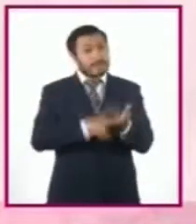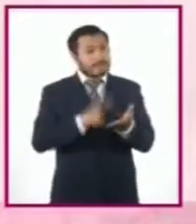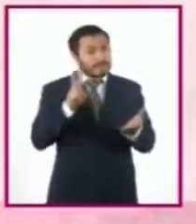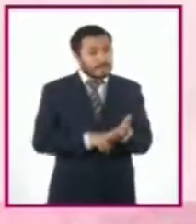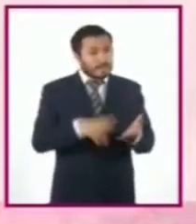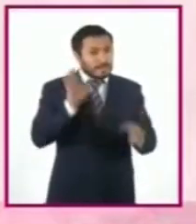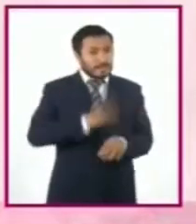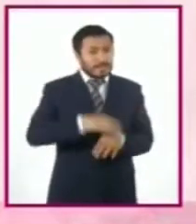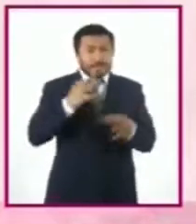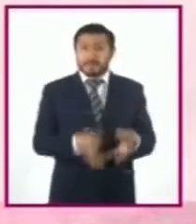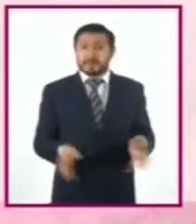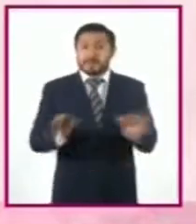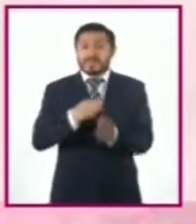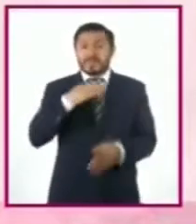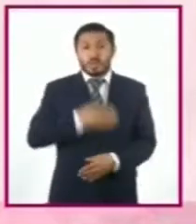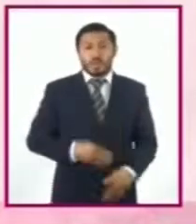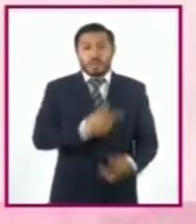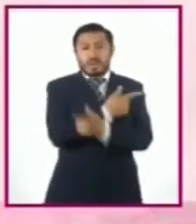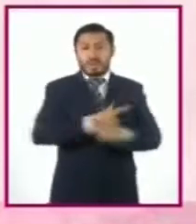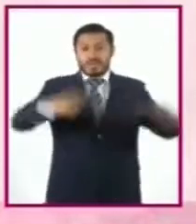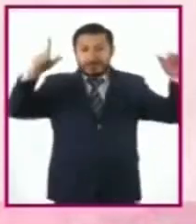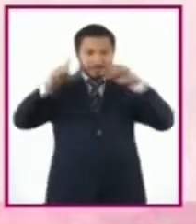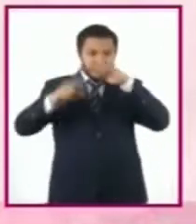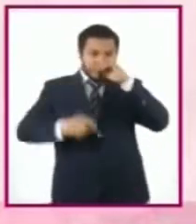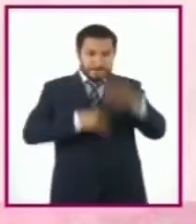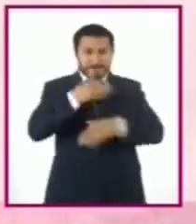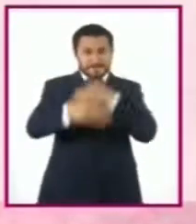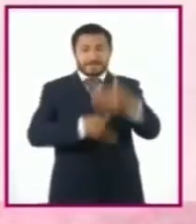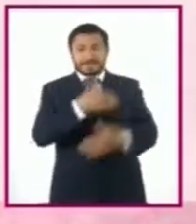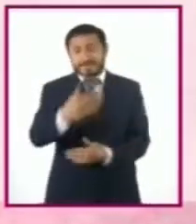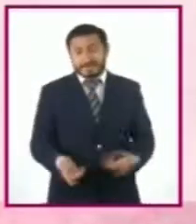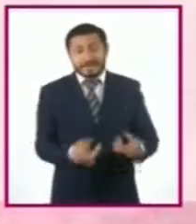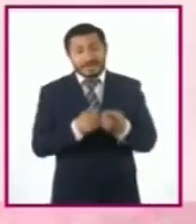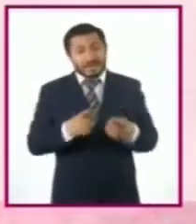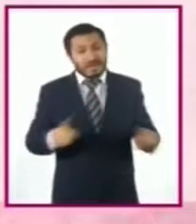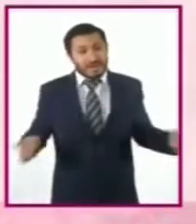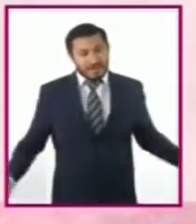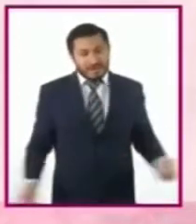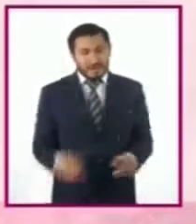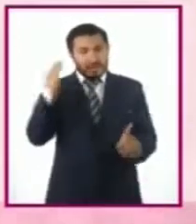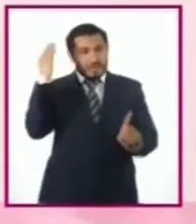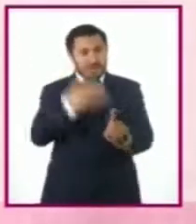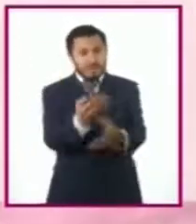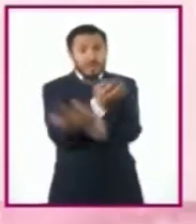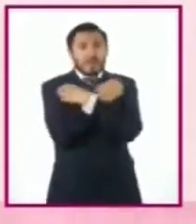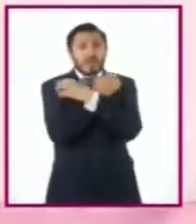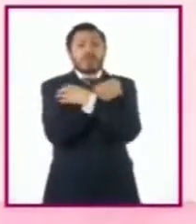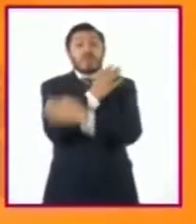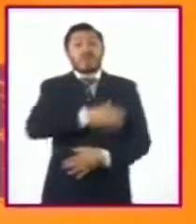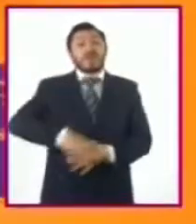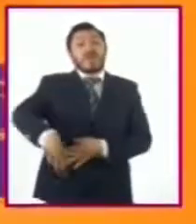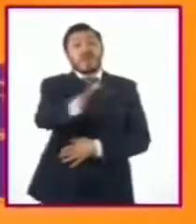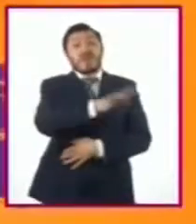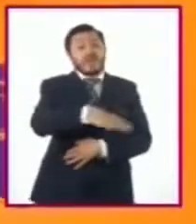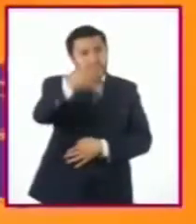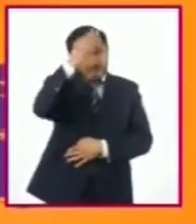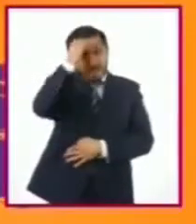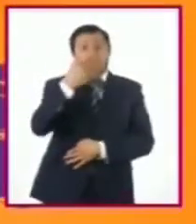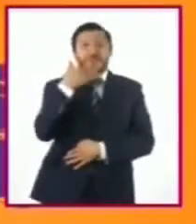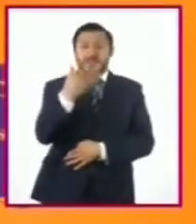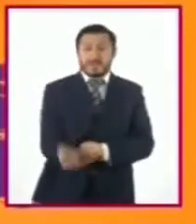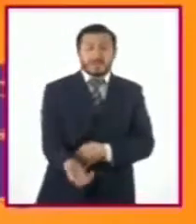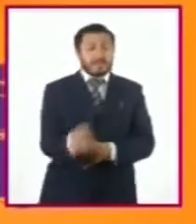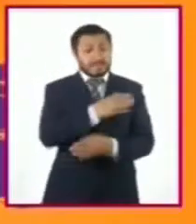presentes son la justicia, la libertad, el progreso, que buscaban educar y moralizar a las personas. El romanticismo, por